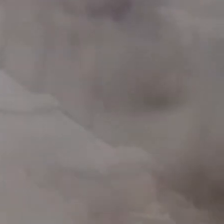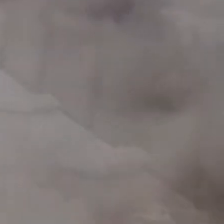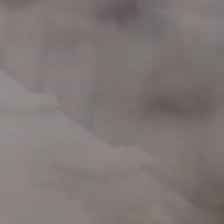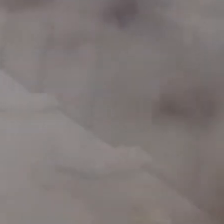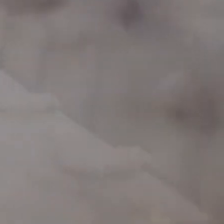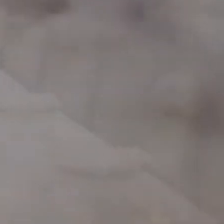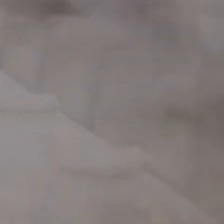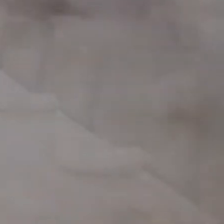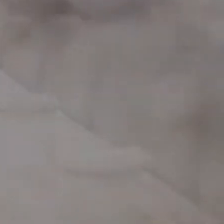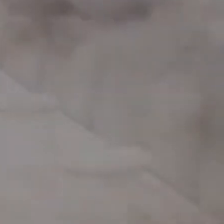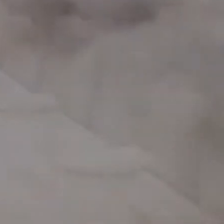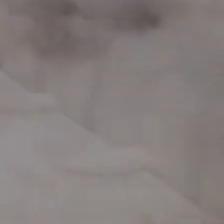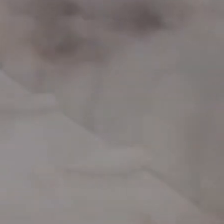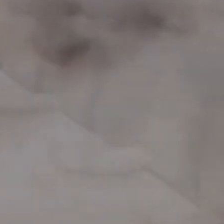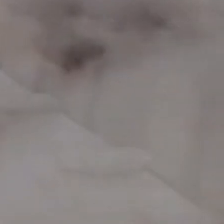hablar.